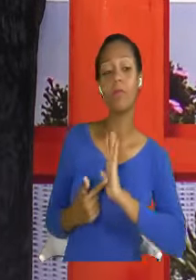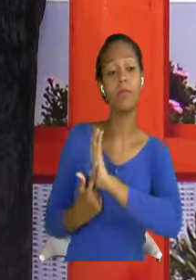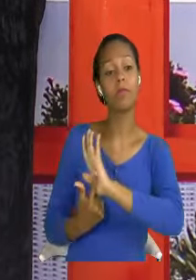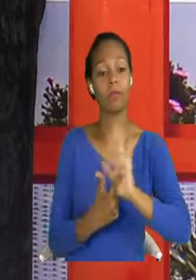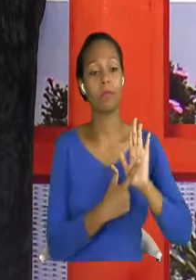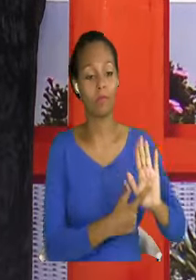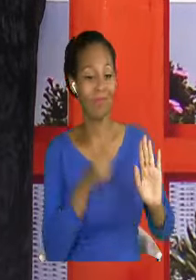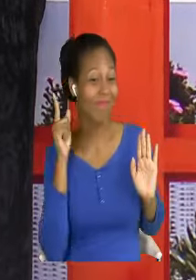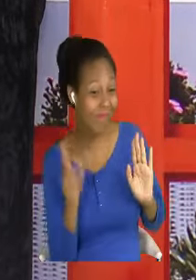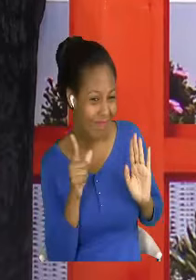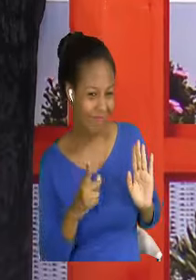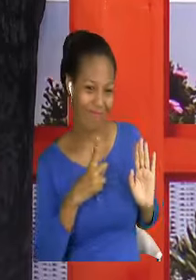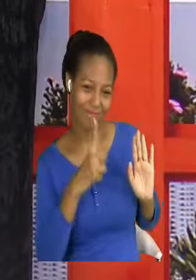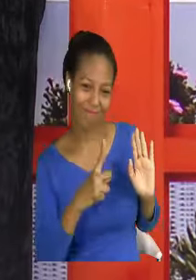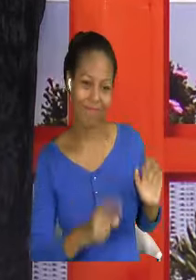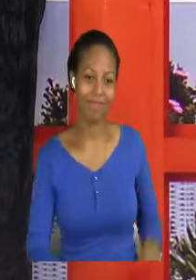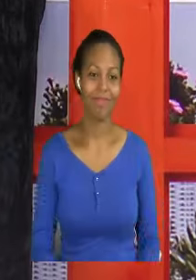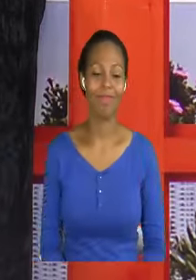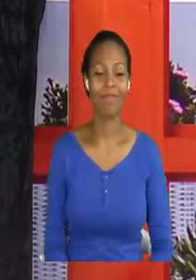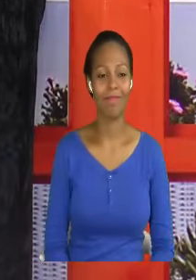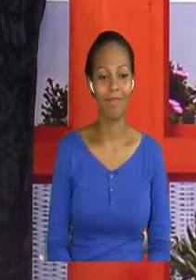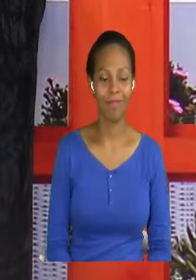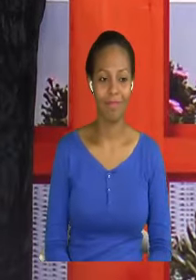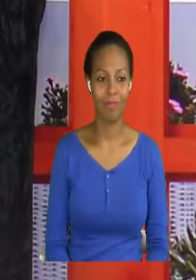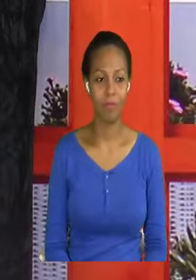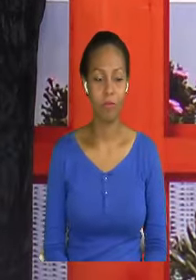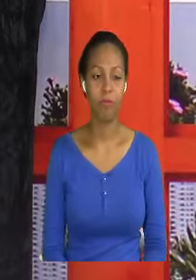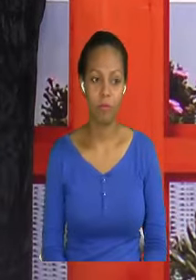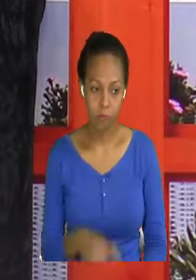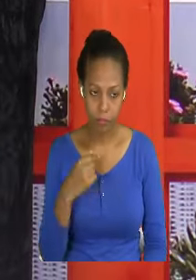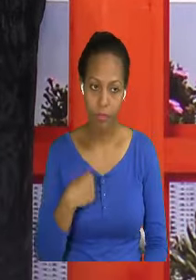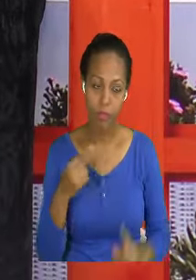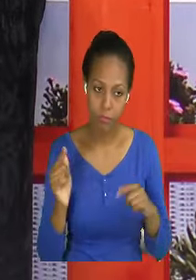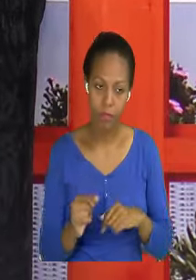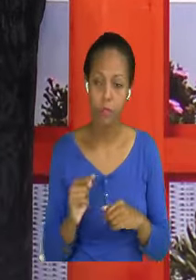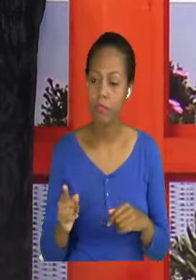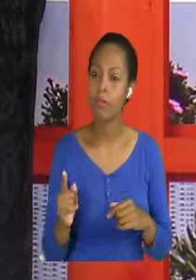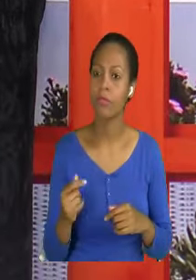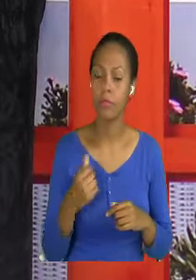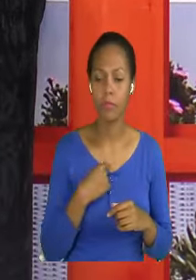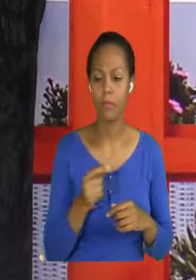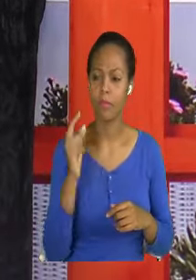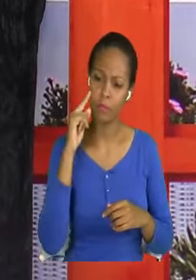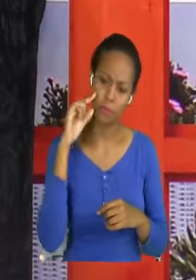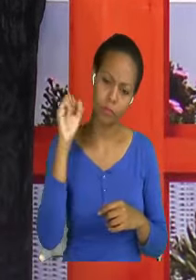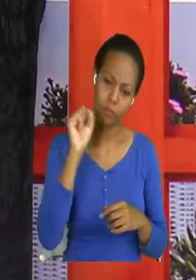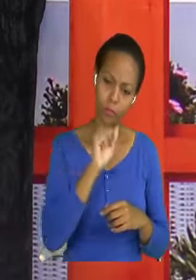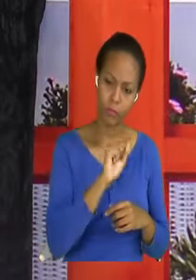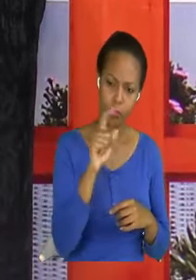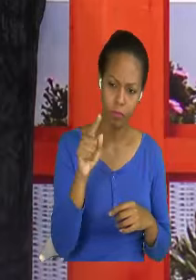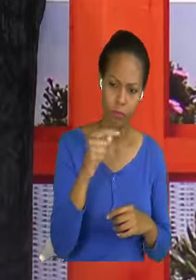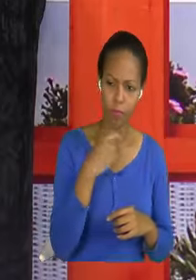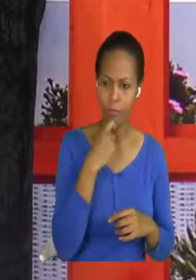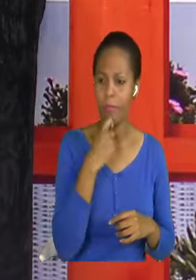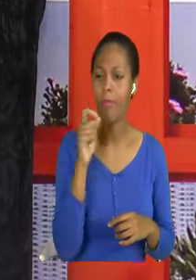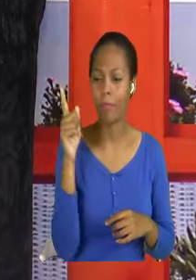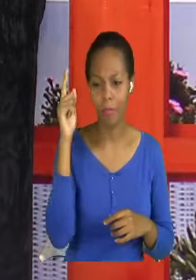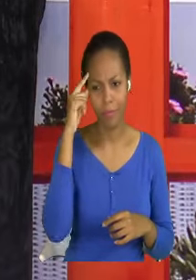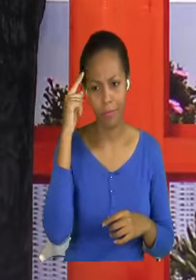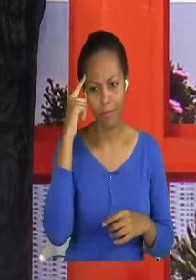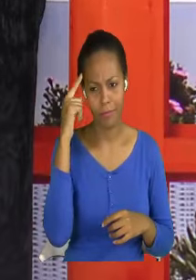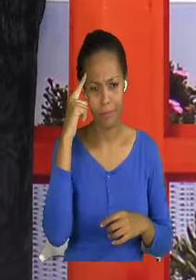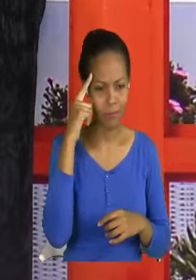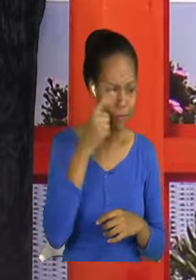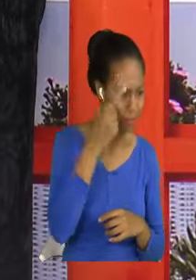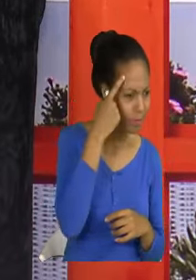muy importante del líder es que él es una persona que también sabe identificar las capacidades de los demás, sabe gestionar a